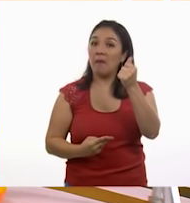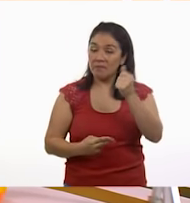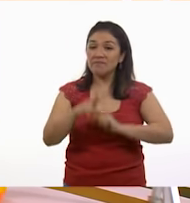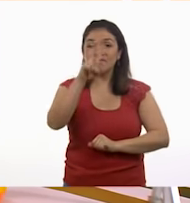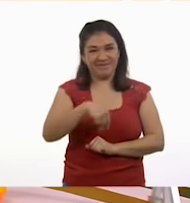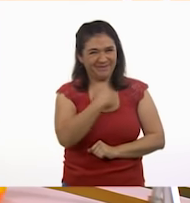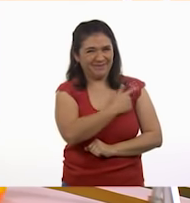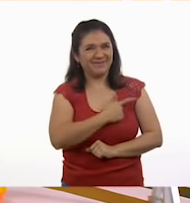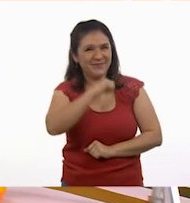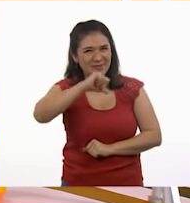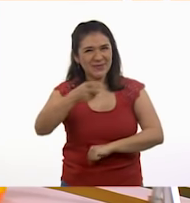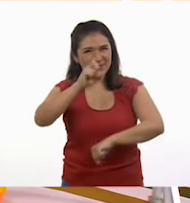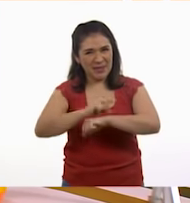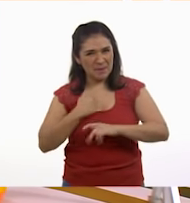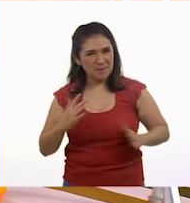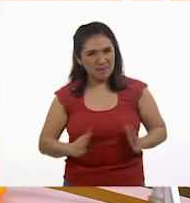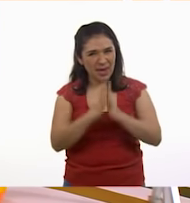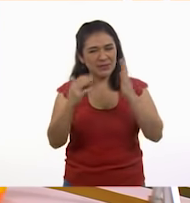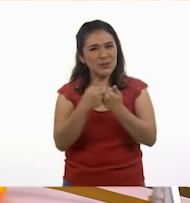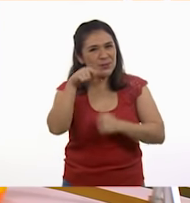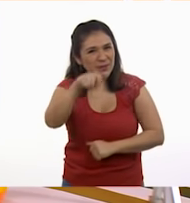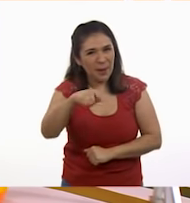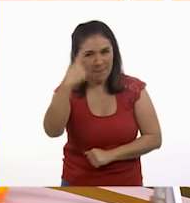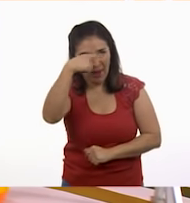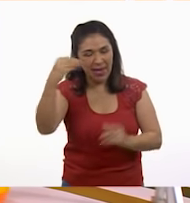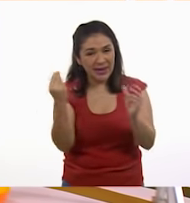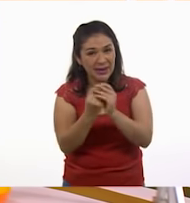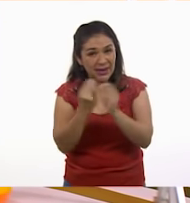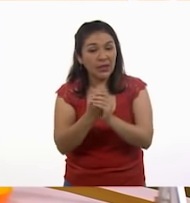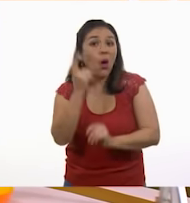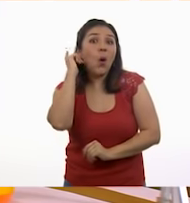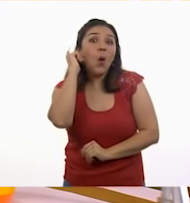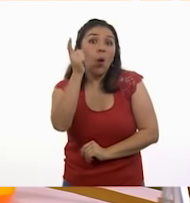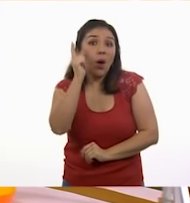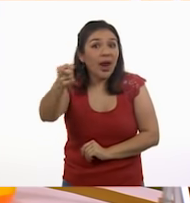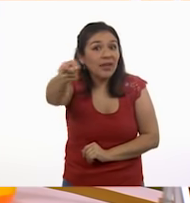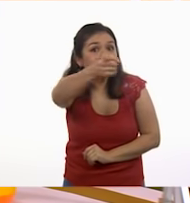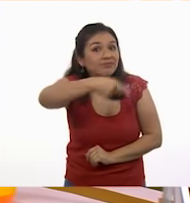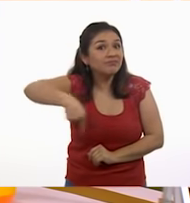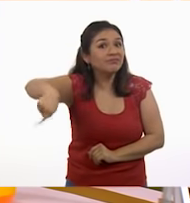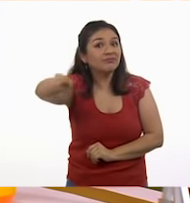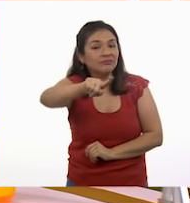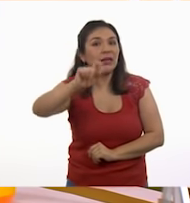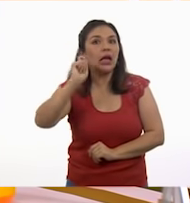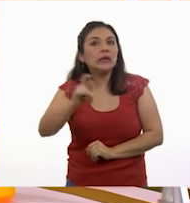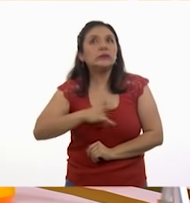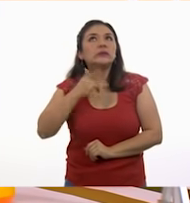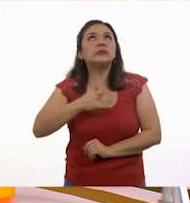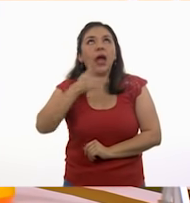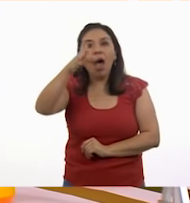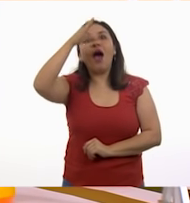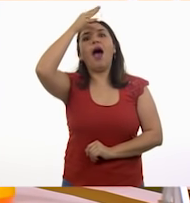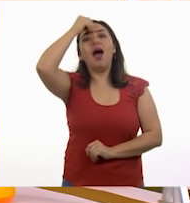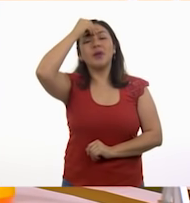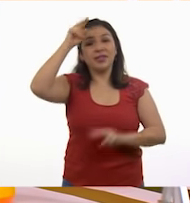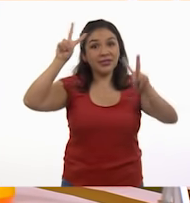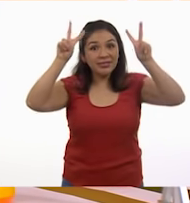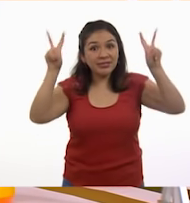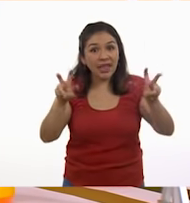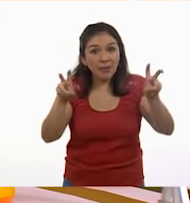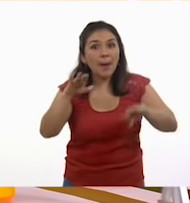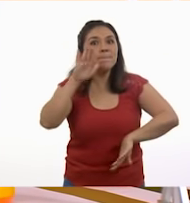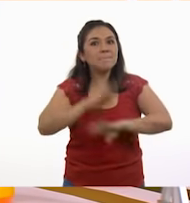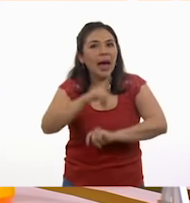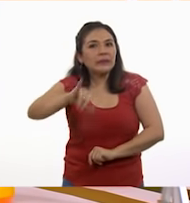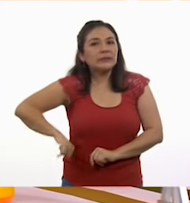muchísimo gusto participar pizza contigo el día de hoy esperando que en casa hayan aprendido y este tema haya